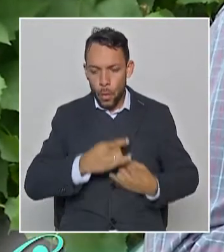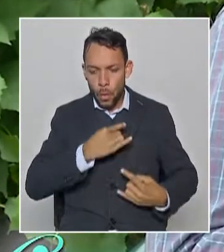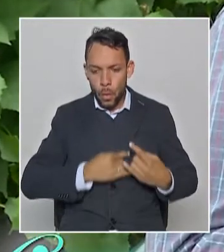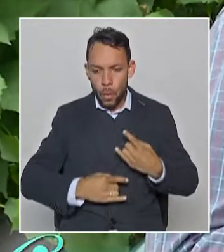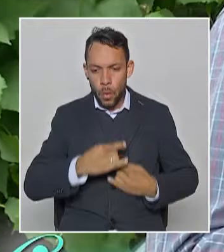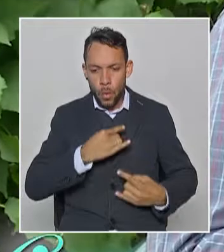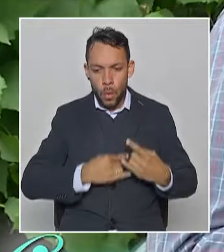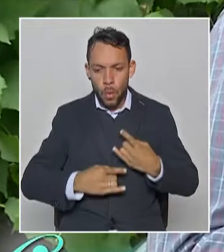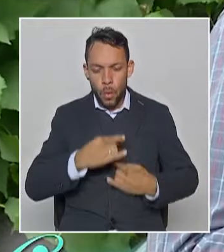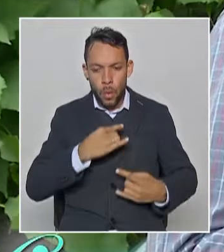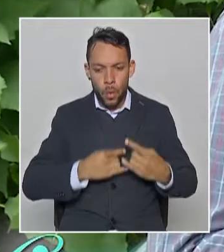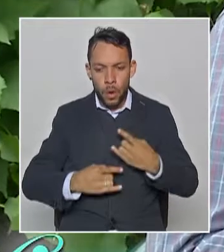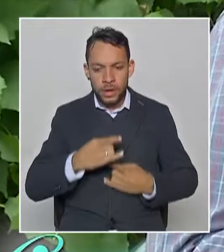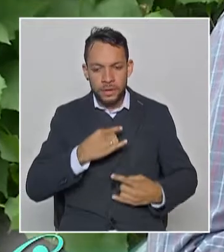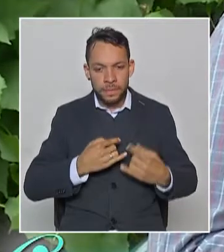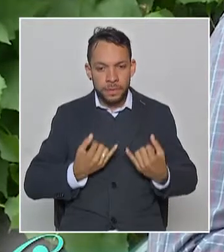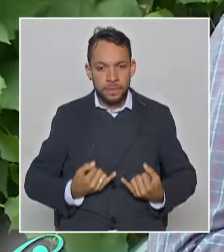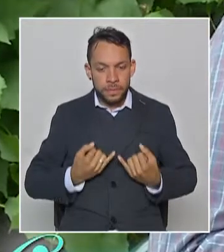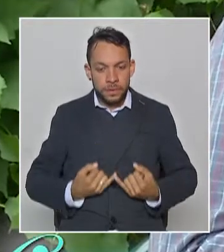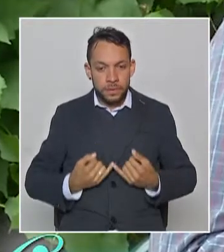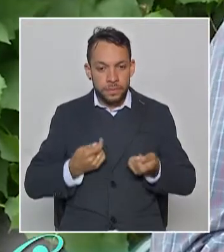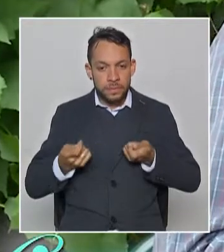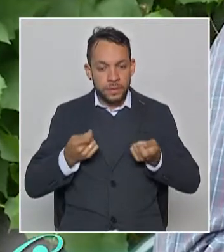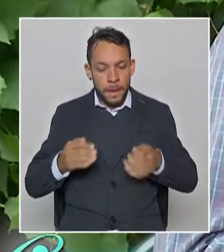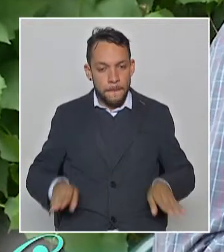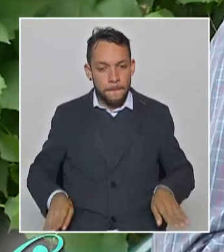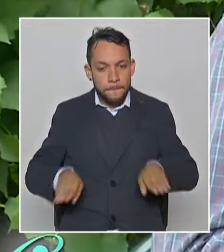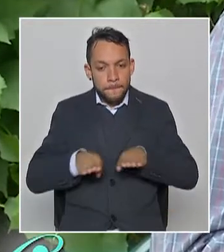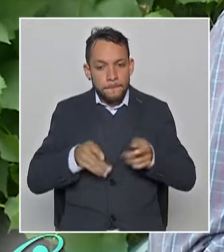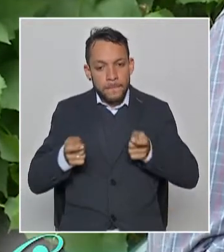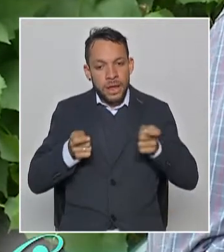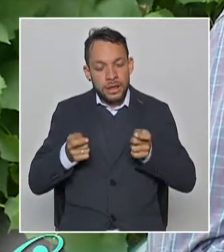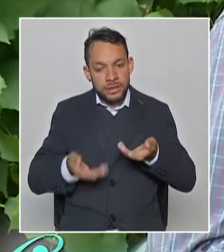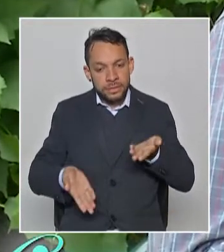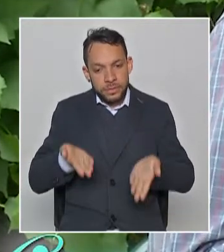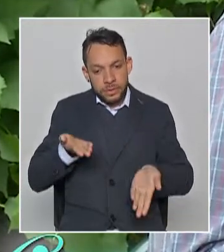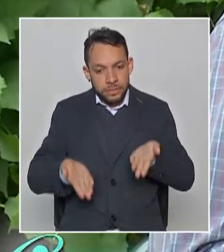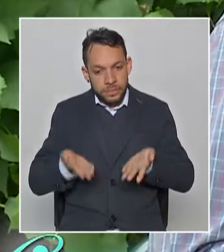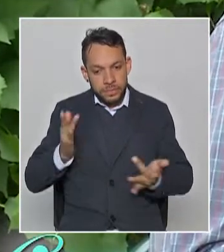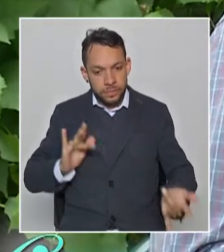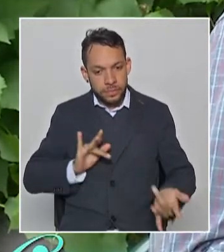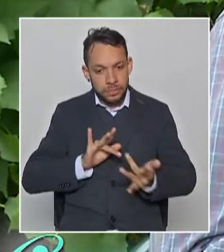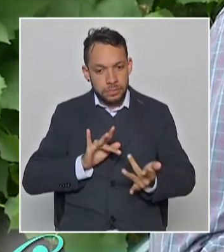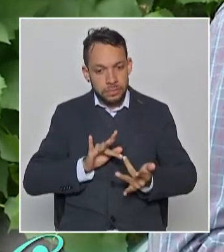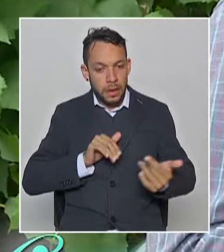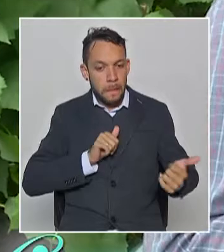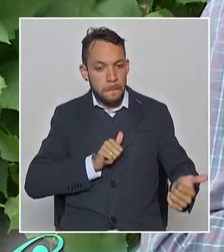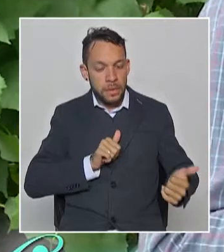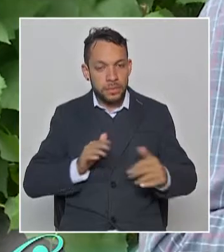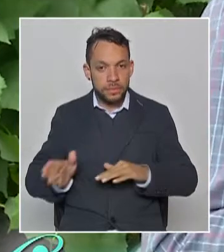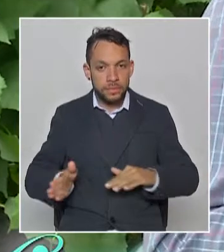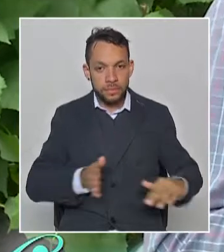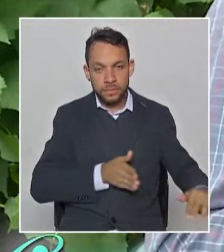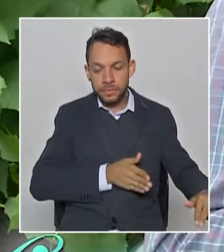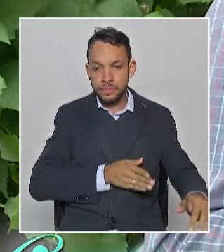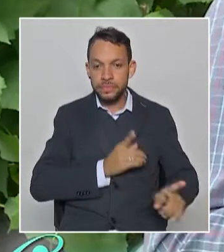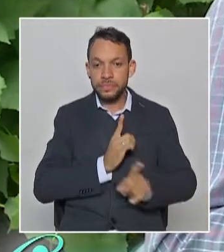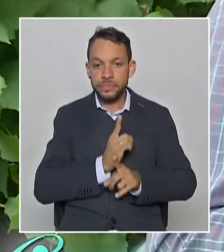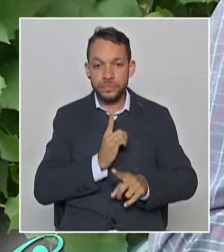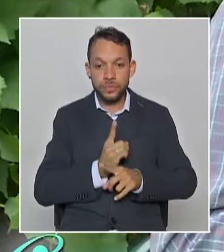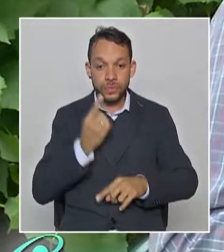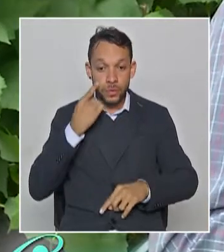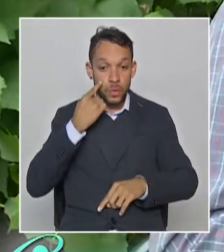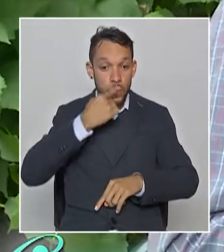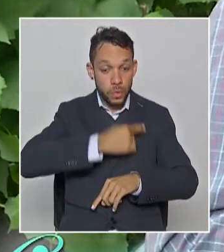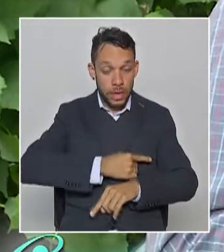la doctora tiene para eso, para bajar la temperatura inmediatamente tiene hielo, que es muy agradable en ese momento. En el día que